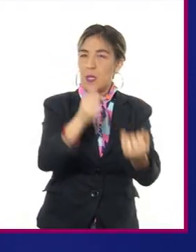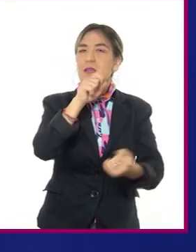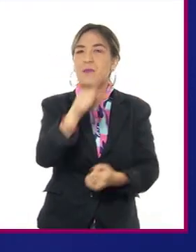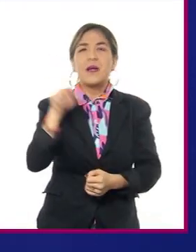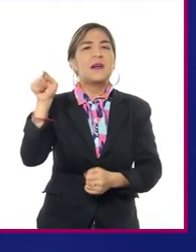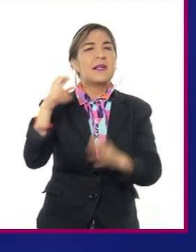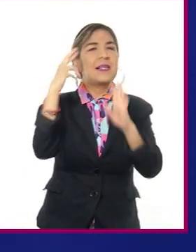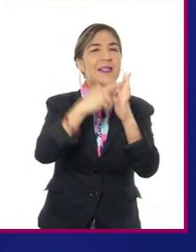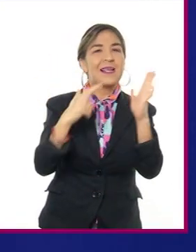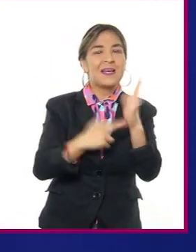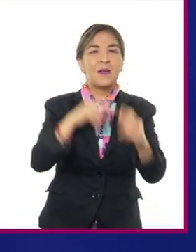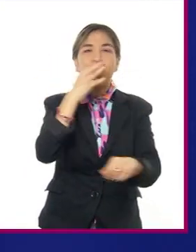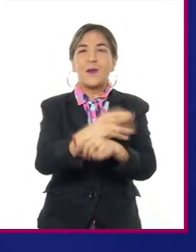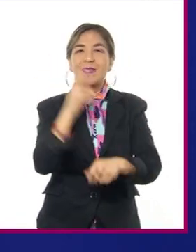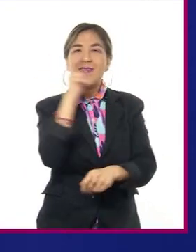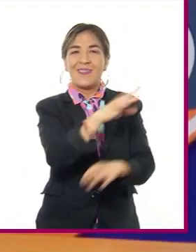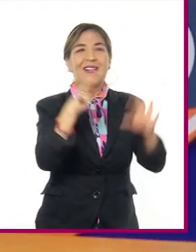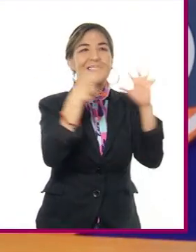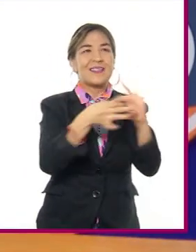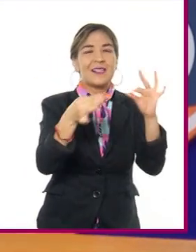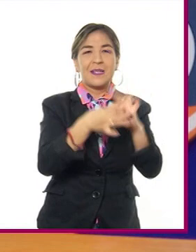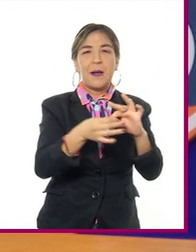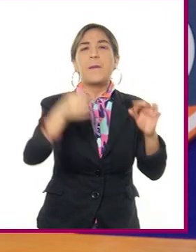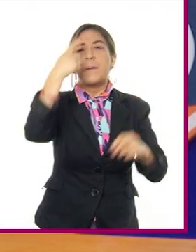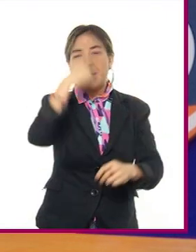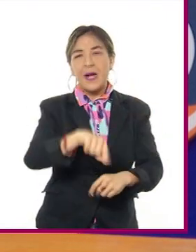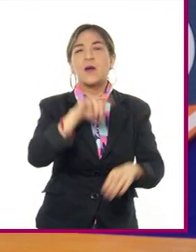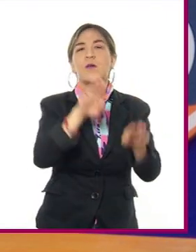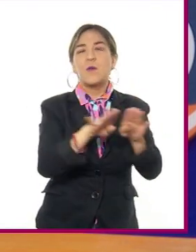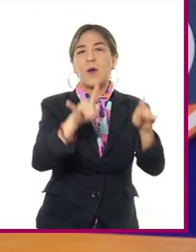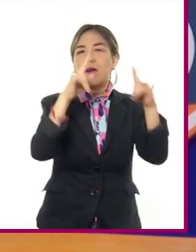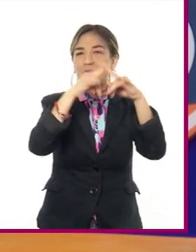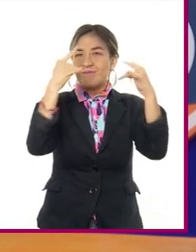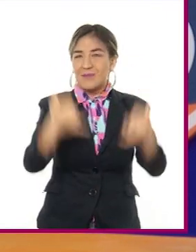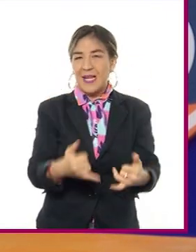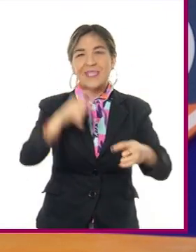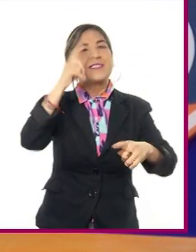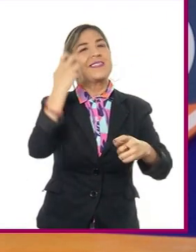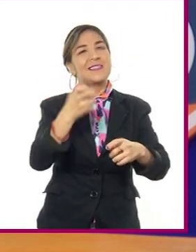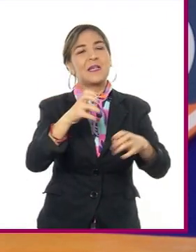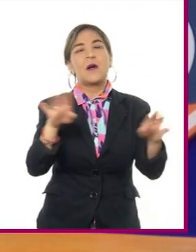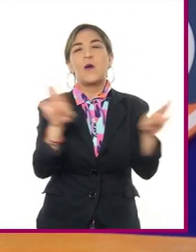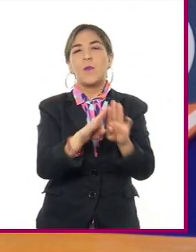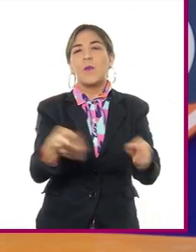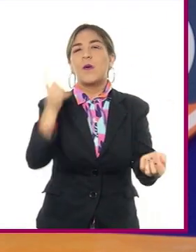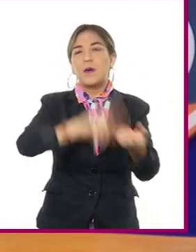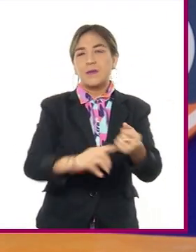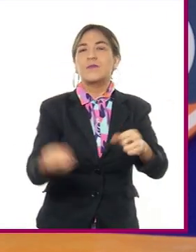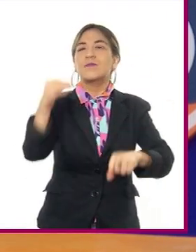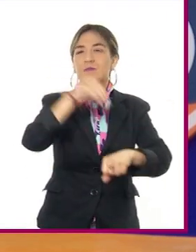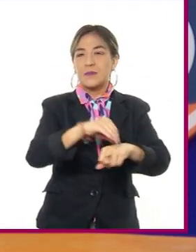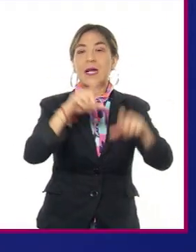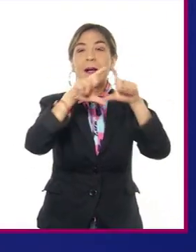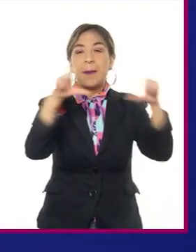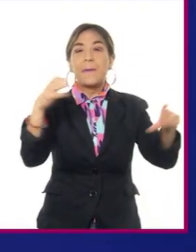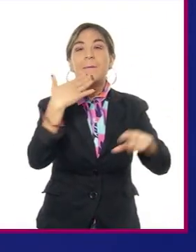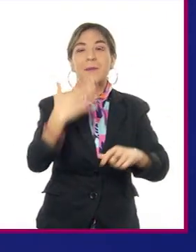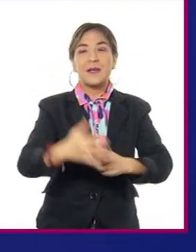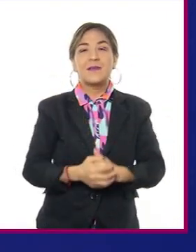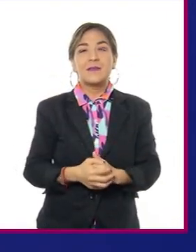de reglas que acabamos de mencionar para el desempate y coloquémoslas en el apartado correspondiente.